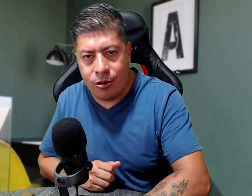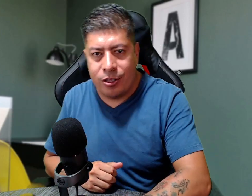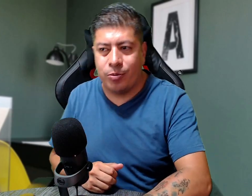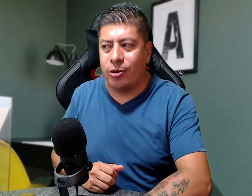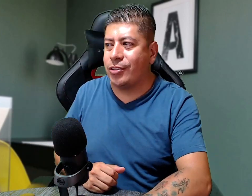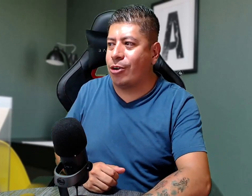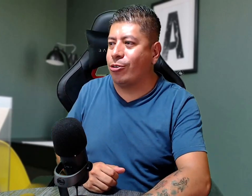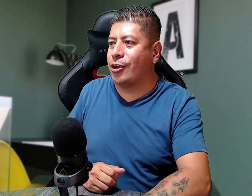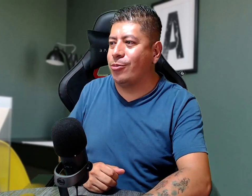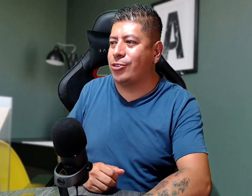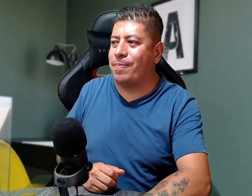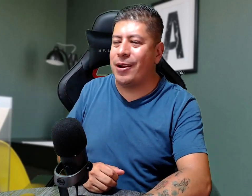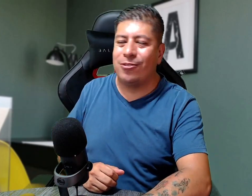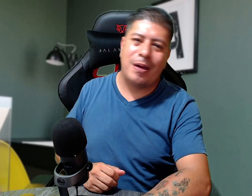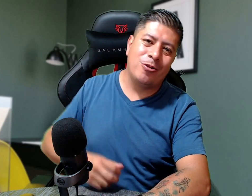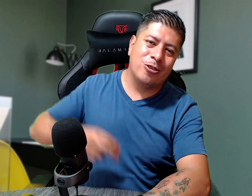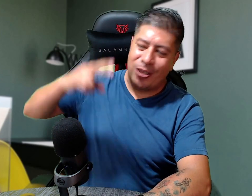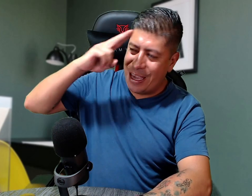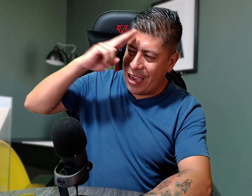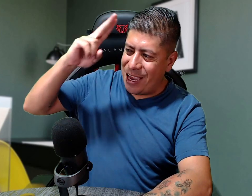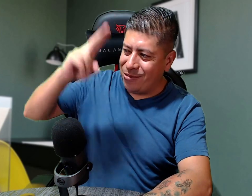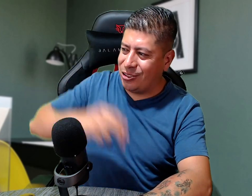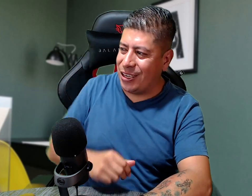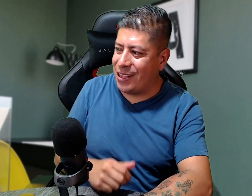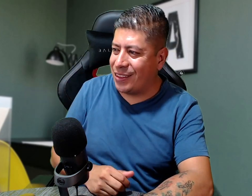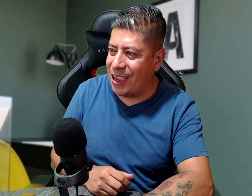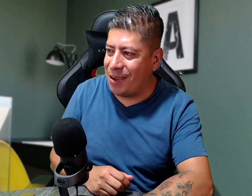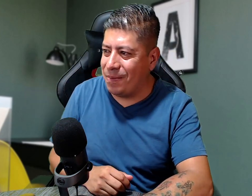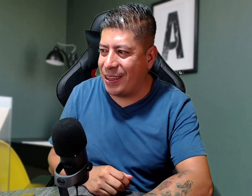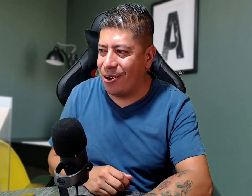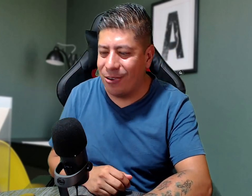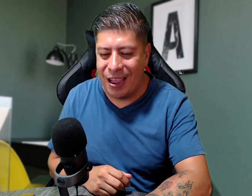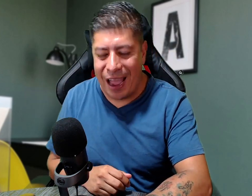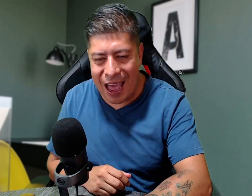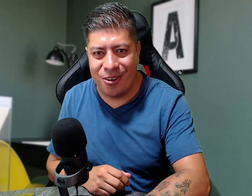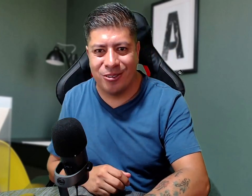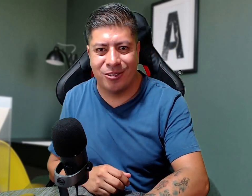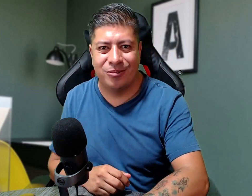creador no dispone de otra cosa, como siempre, nos vemos en un siguiente video. Adiós.